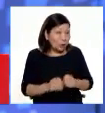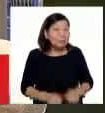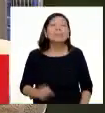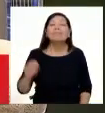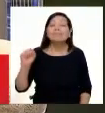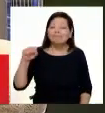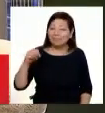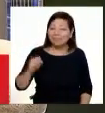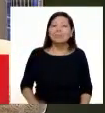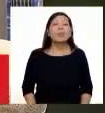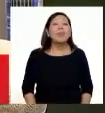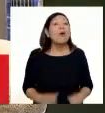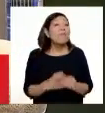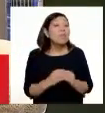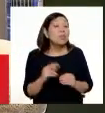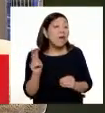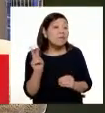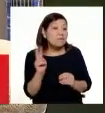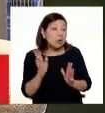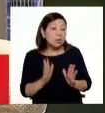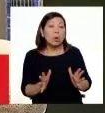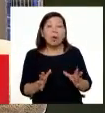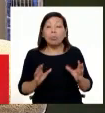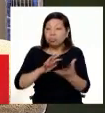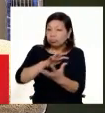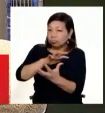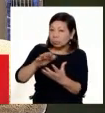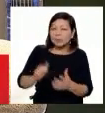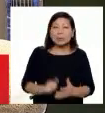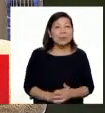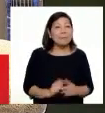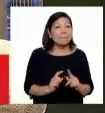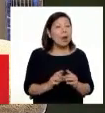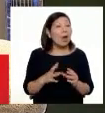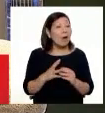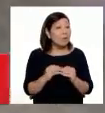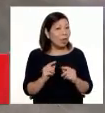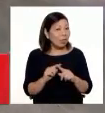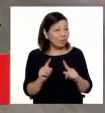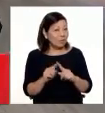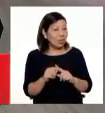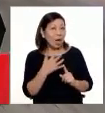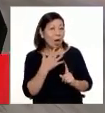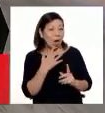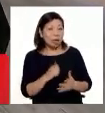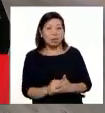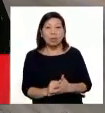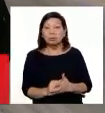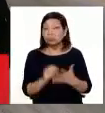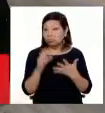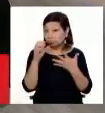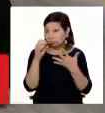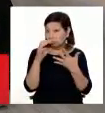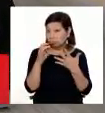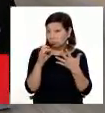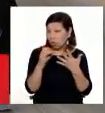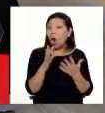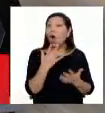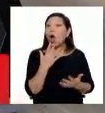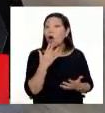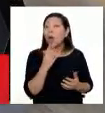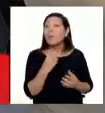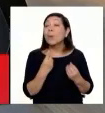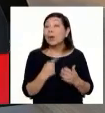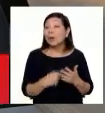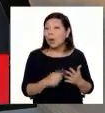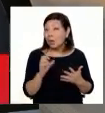Sí, es o frutas o verduras o combinadas y recordemos que las frutas de diferentes colores. Acá vemos varios colores de frutas